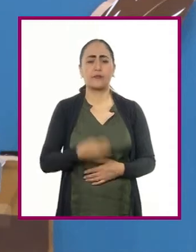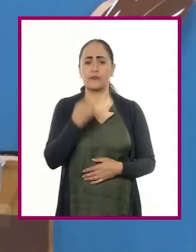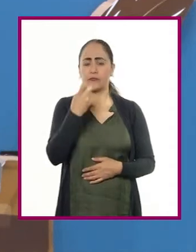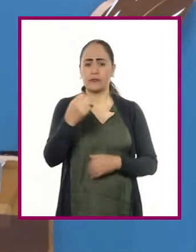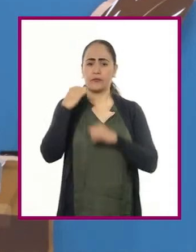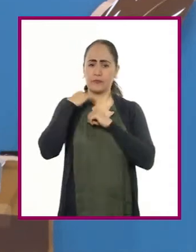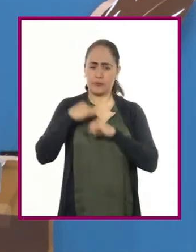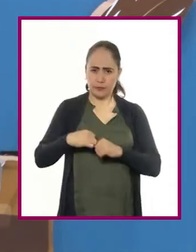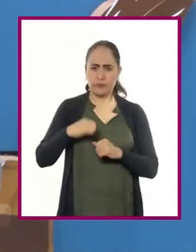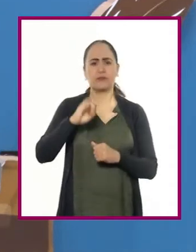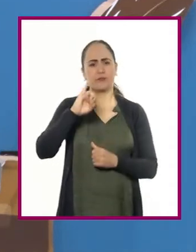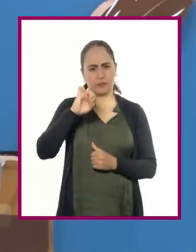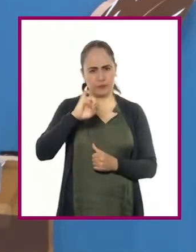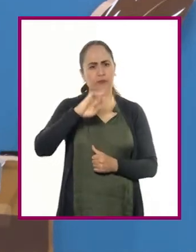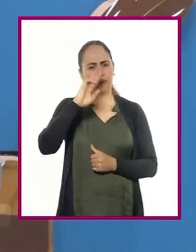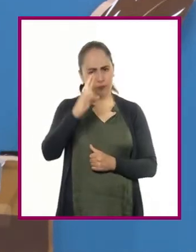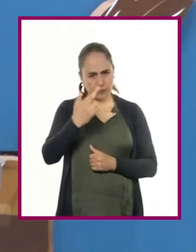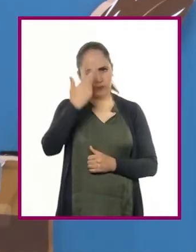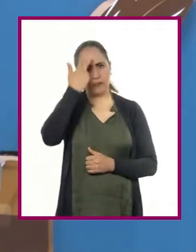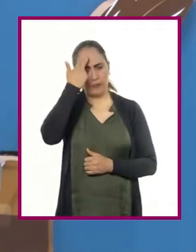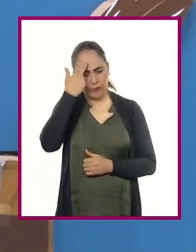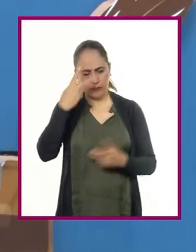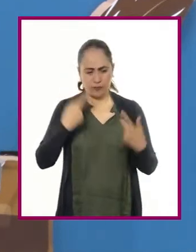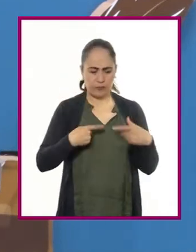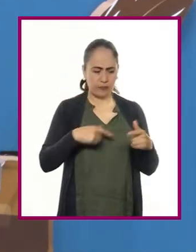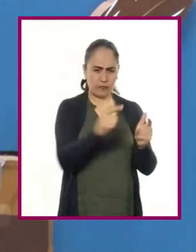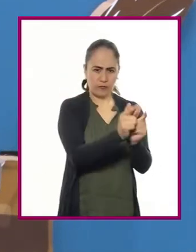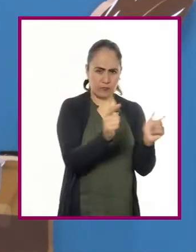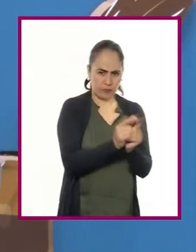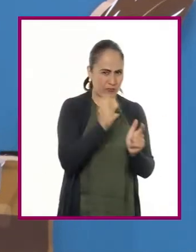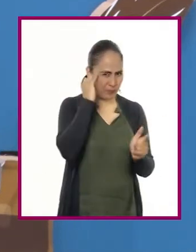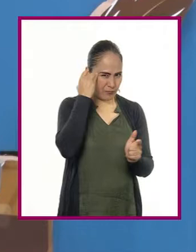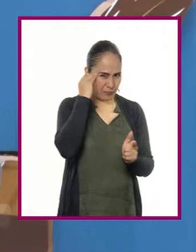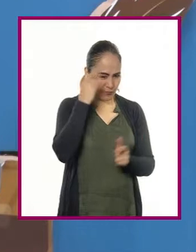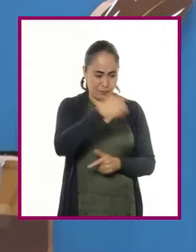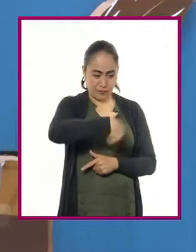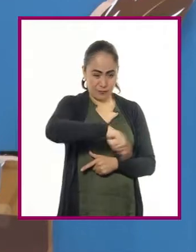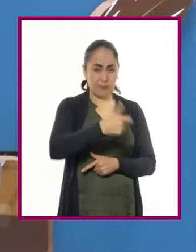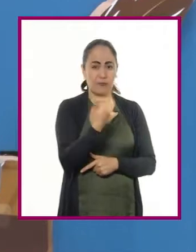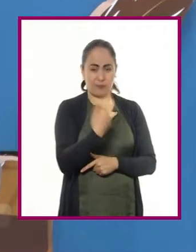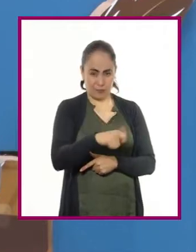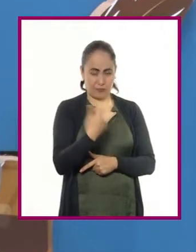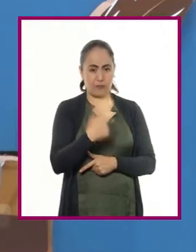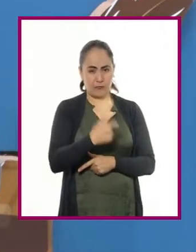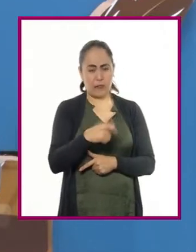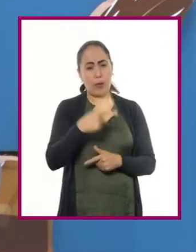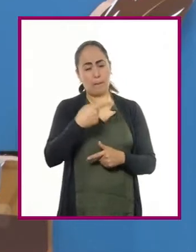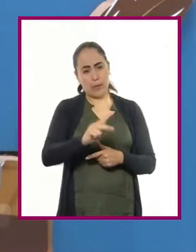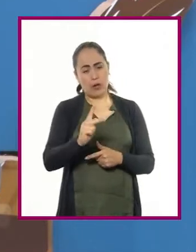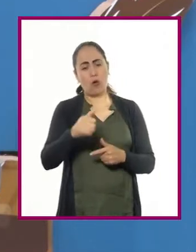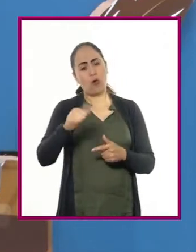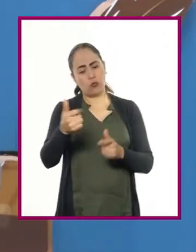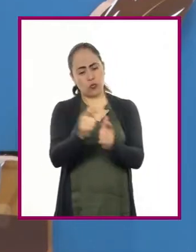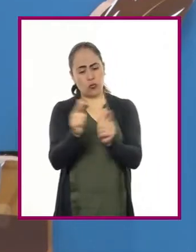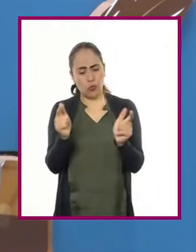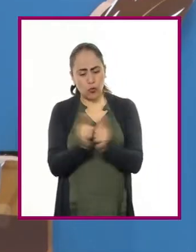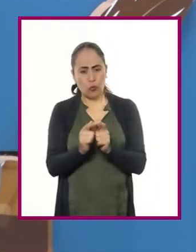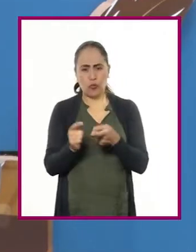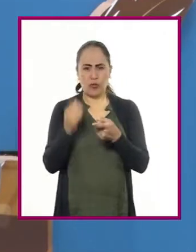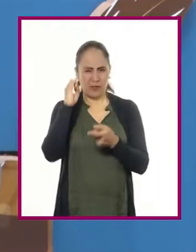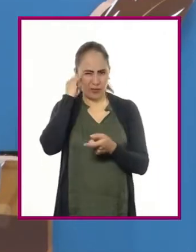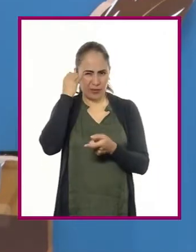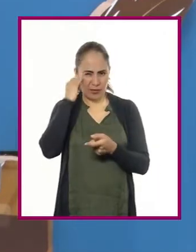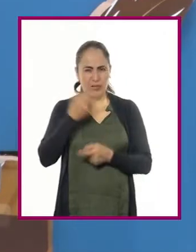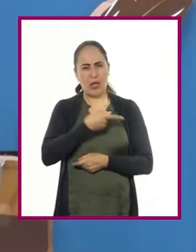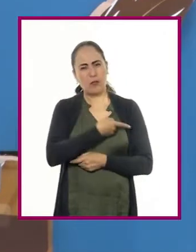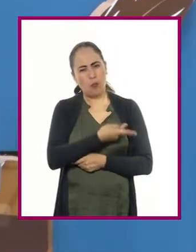autoridades reconocían la existencia de indígenas nobles, quienes, a diferencia de los indígenas plebeyos, podían, por